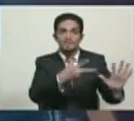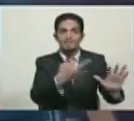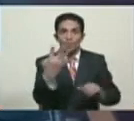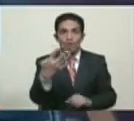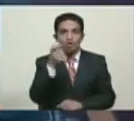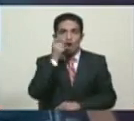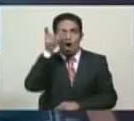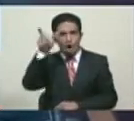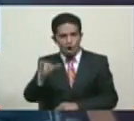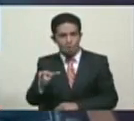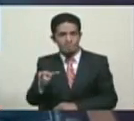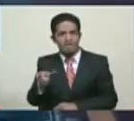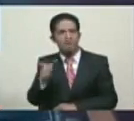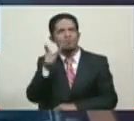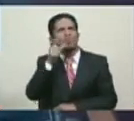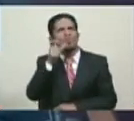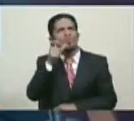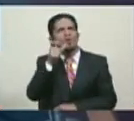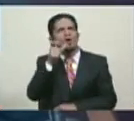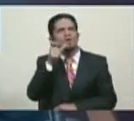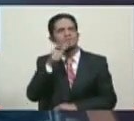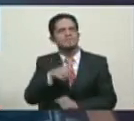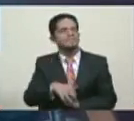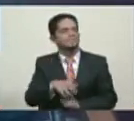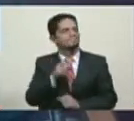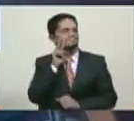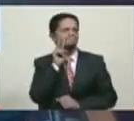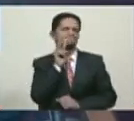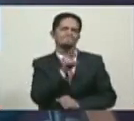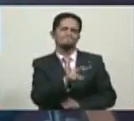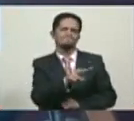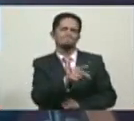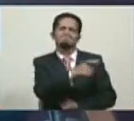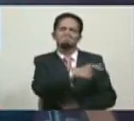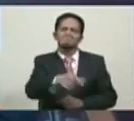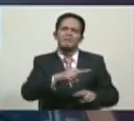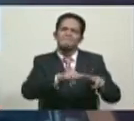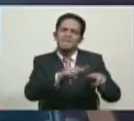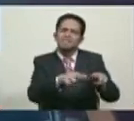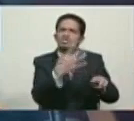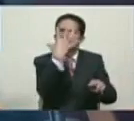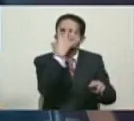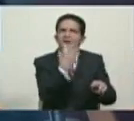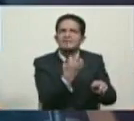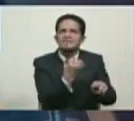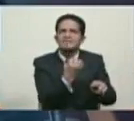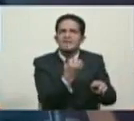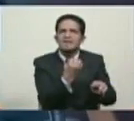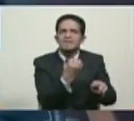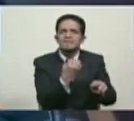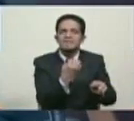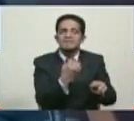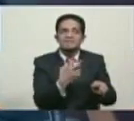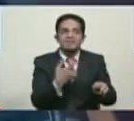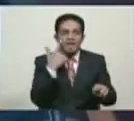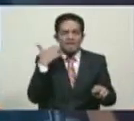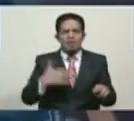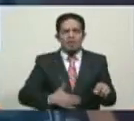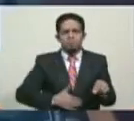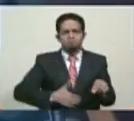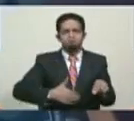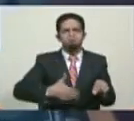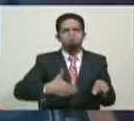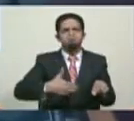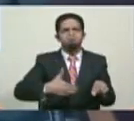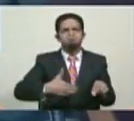nos relata: vi a los pequeños con inmensa tristeza, con su abdomen voluminoso, de